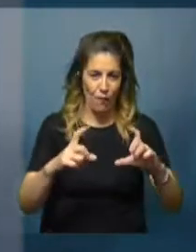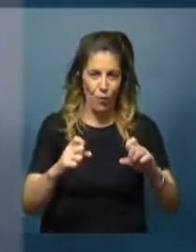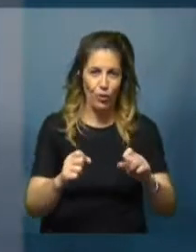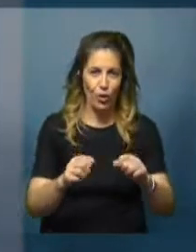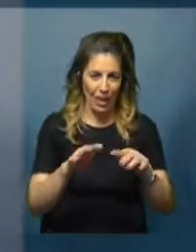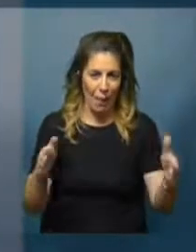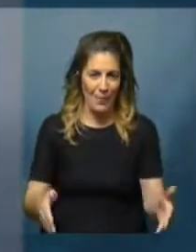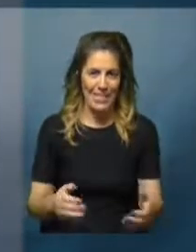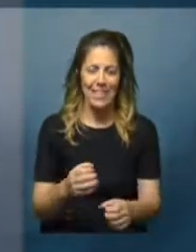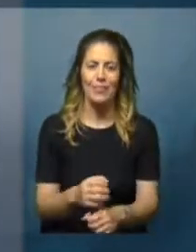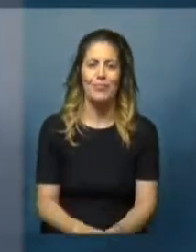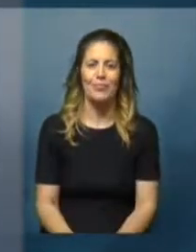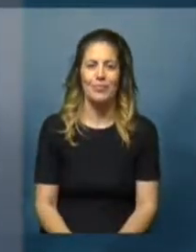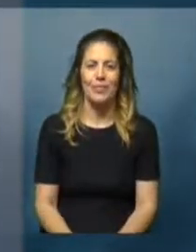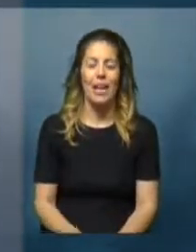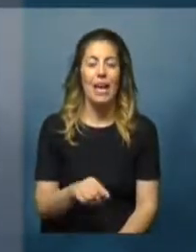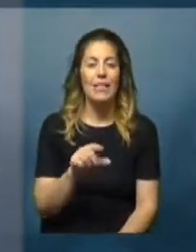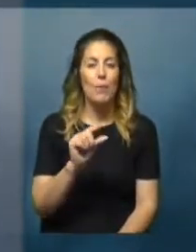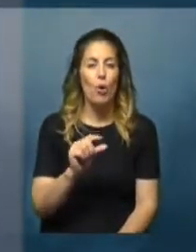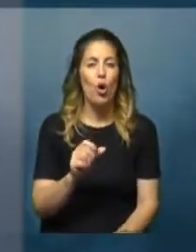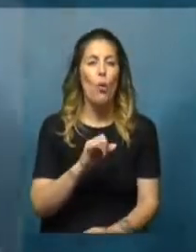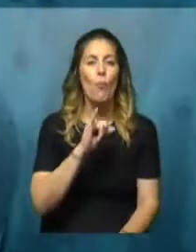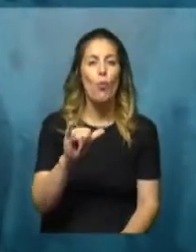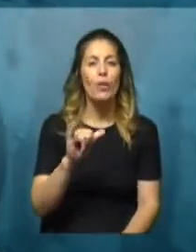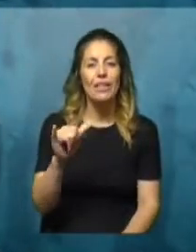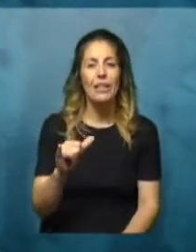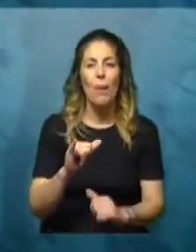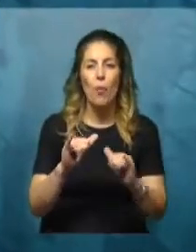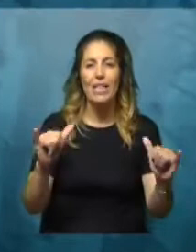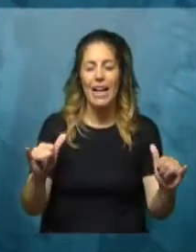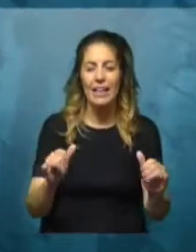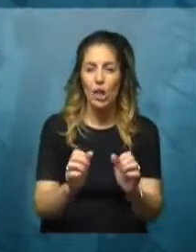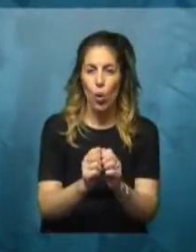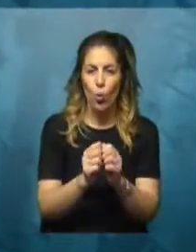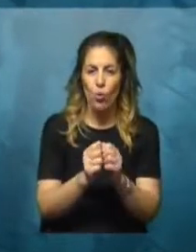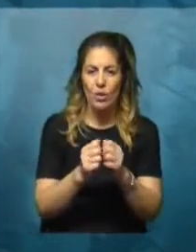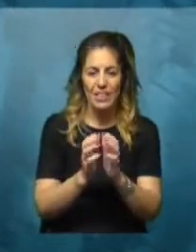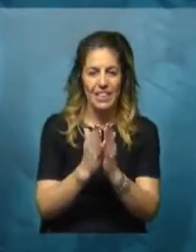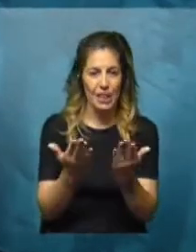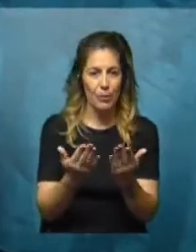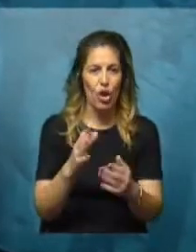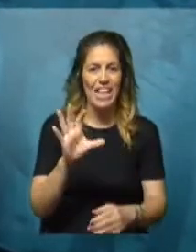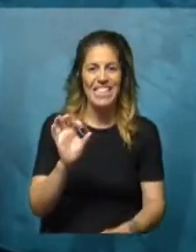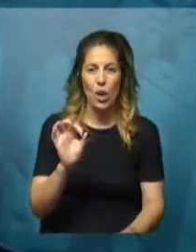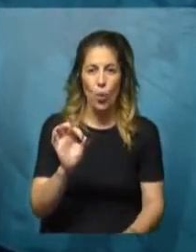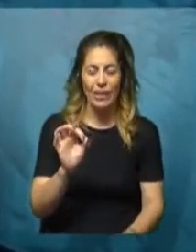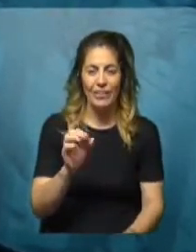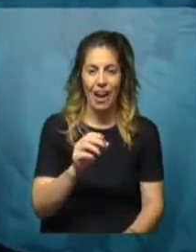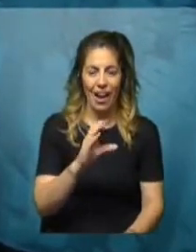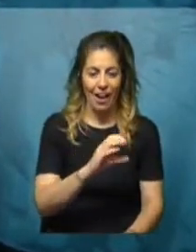hace poco publicaste un libro de 100 caricaturas 50 50 50